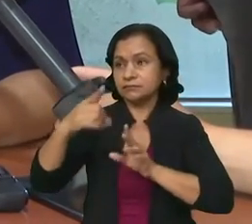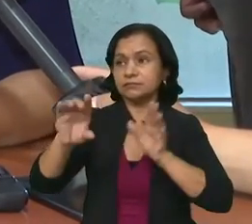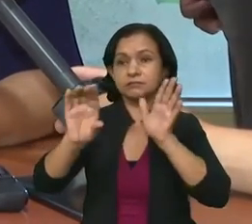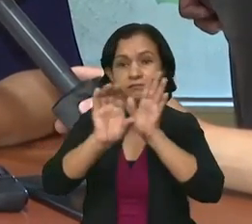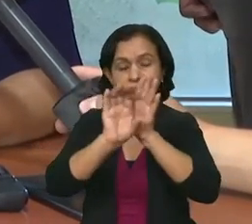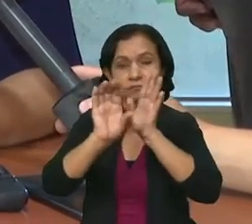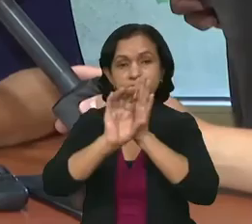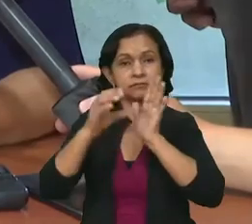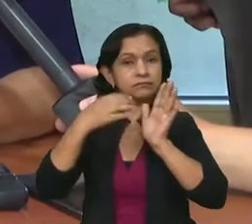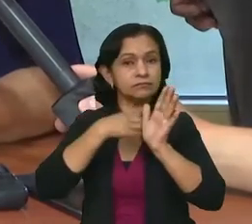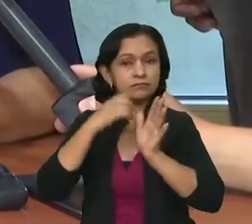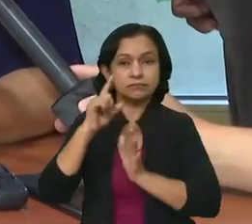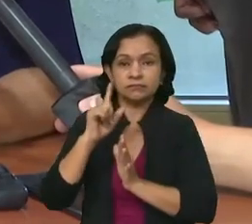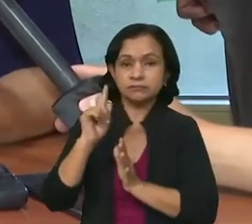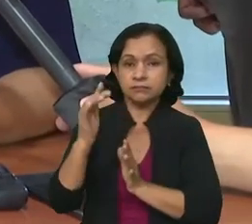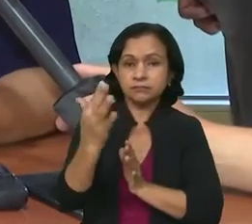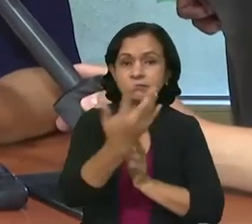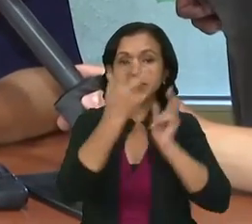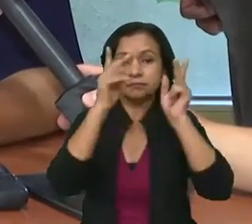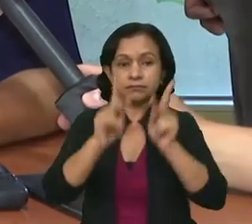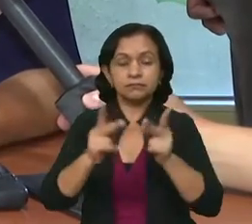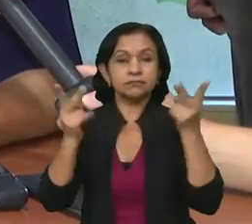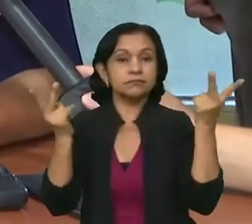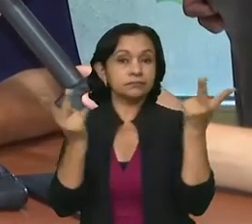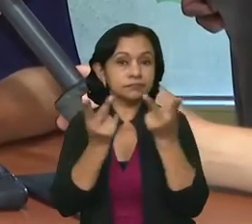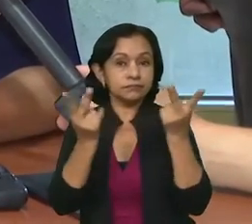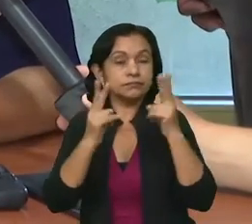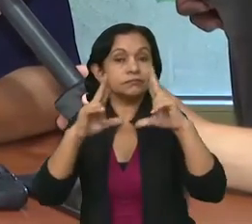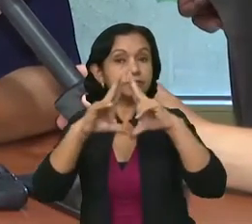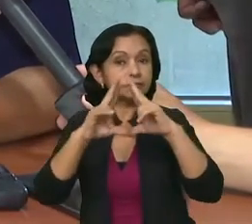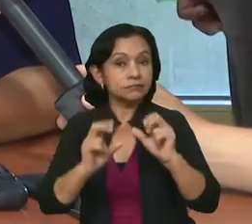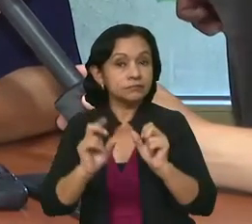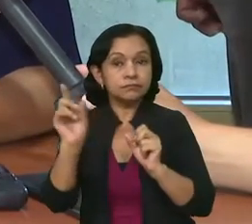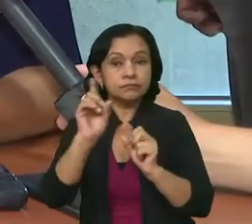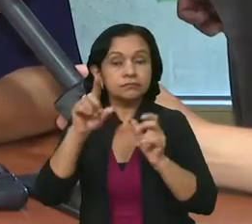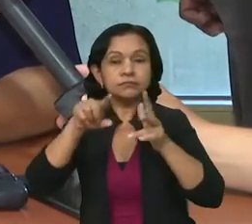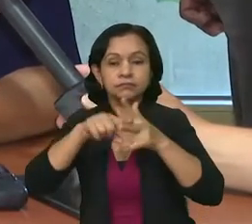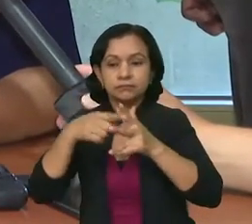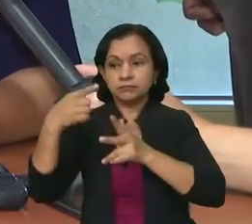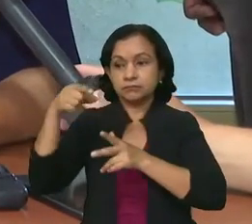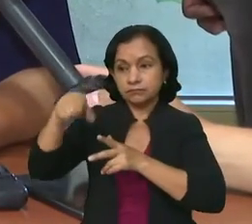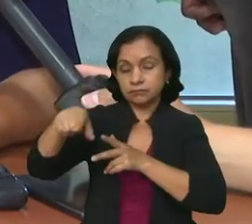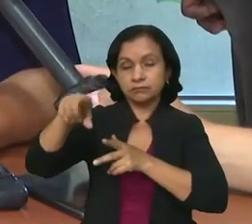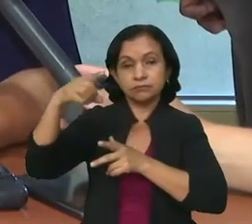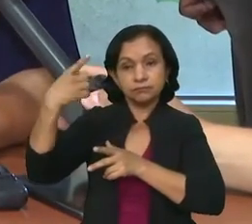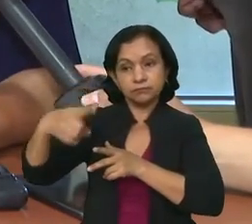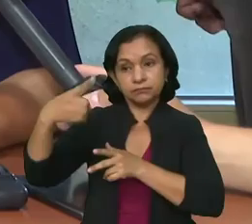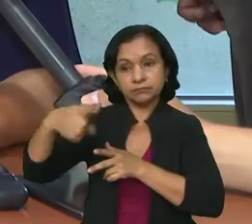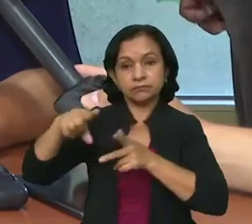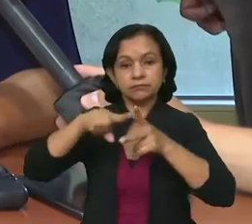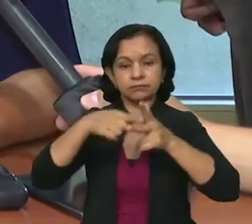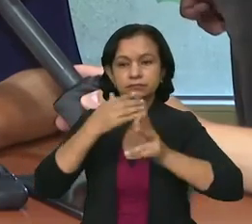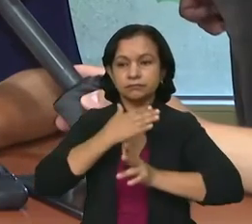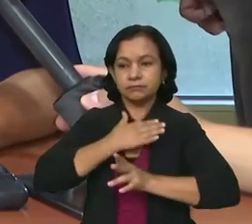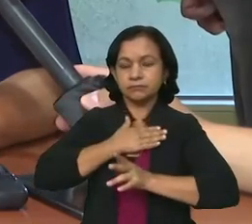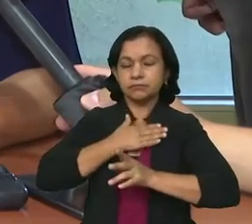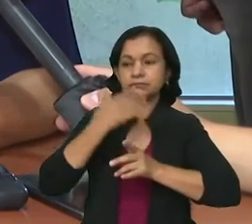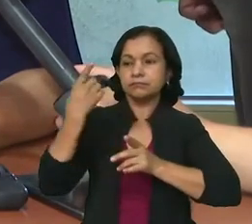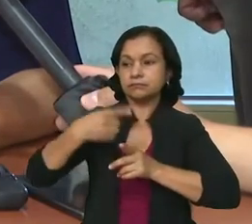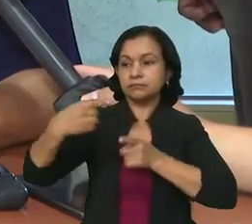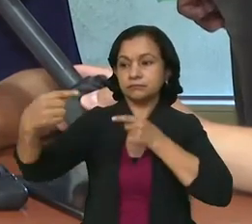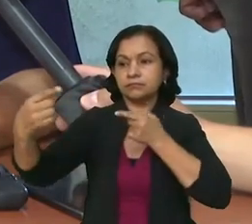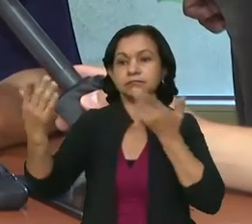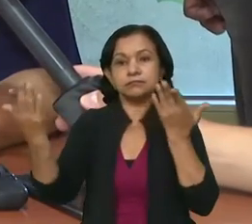que tenemos todos los nicaragüenses, pero donde nace tu derecho, comienza el mío también.